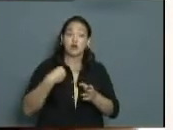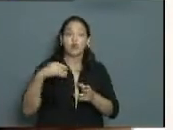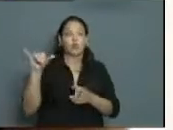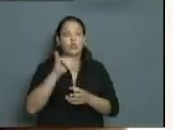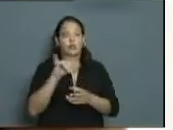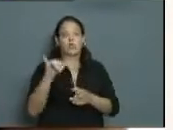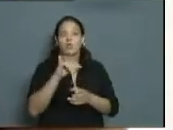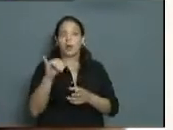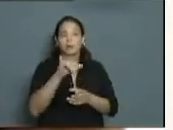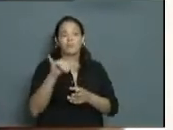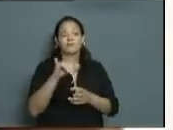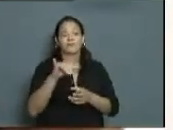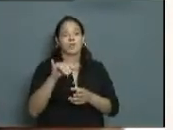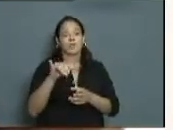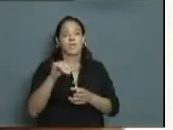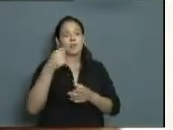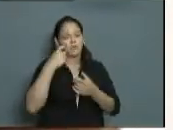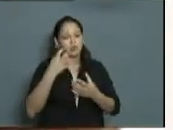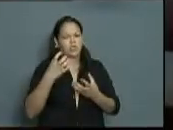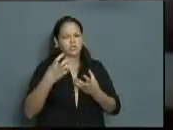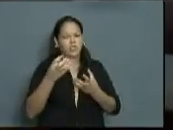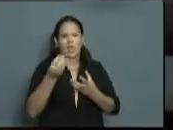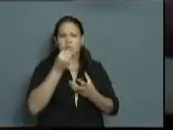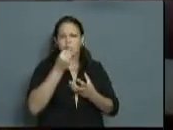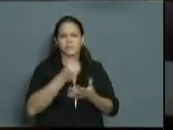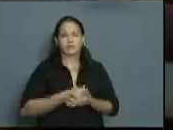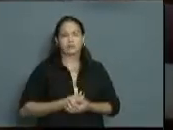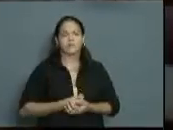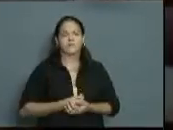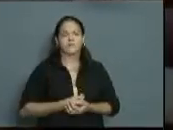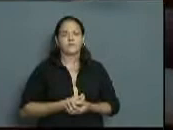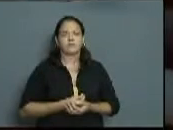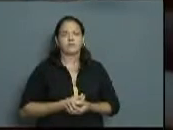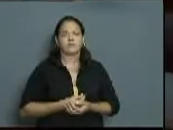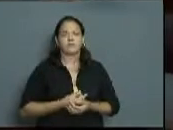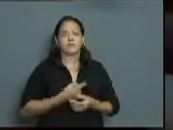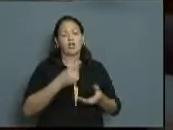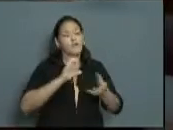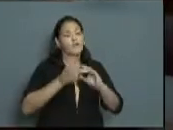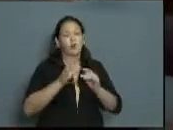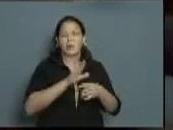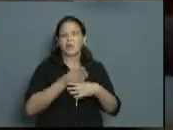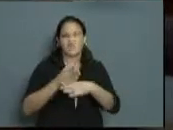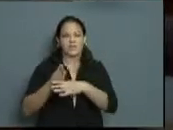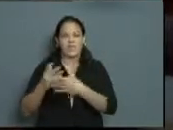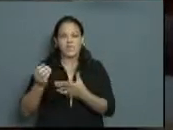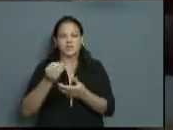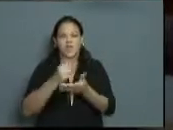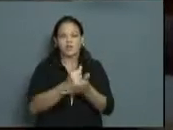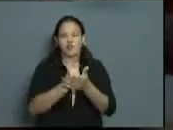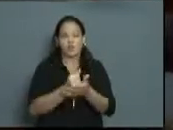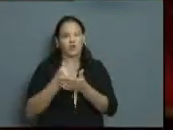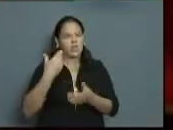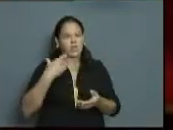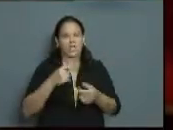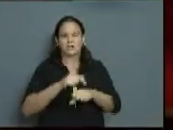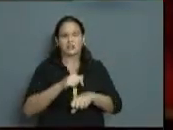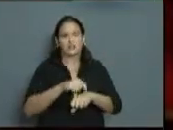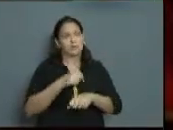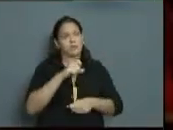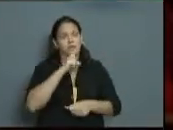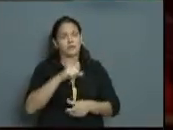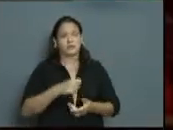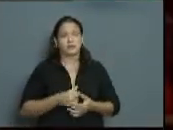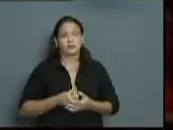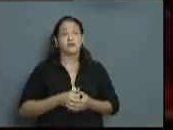la parte de la alimentación de los pacientes. Múltiples pueden ser las maneras de contribuir en momentos excepcionales,